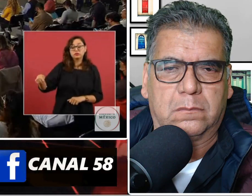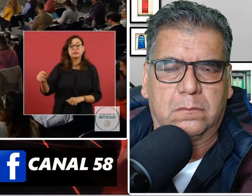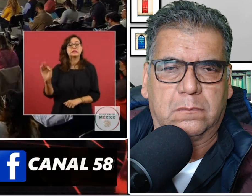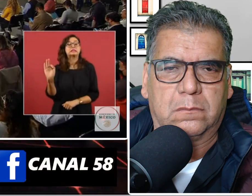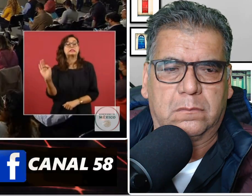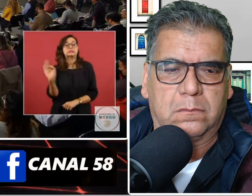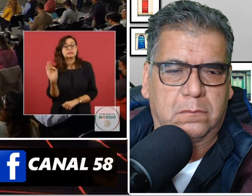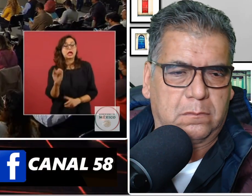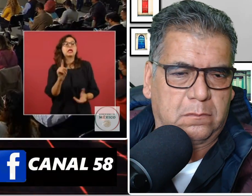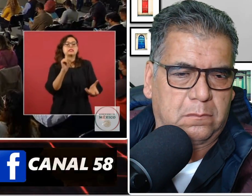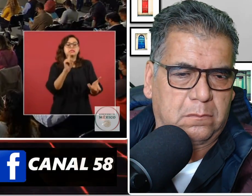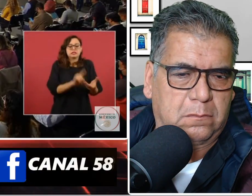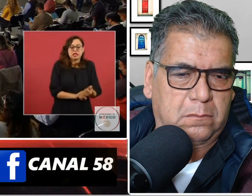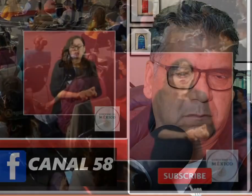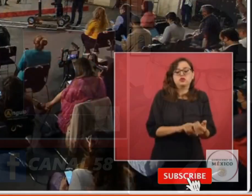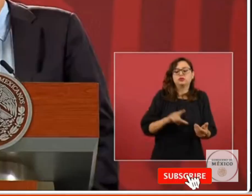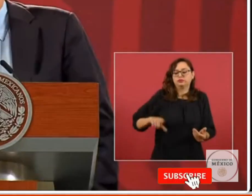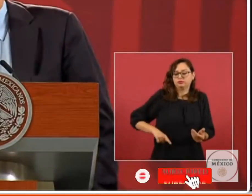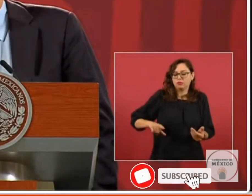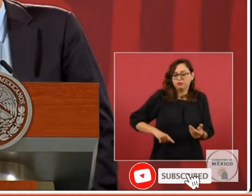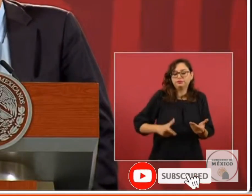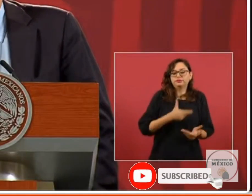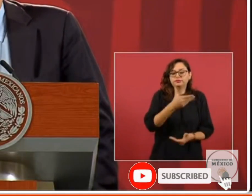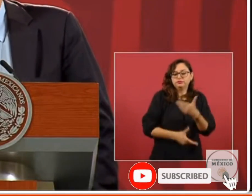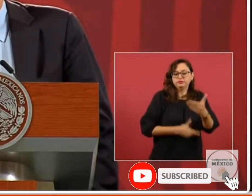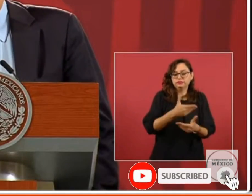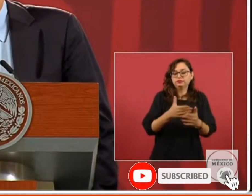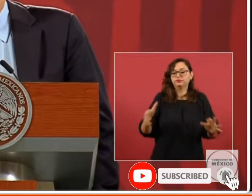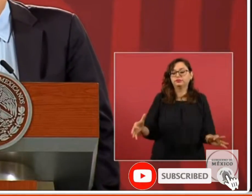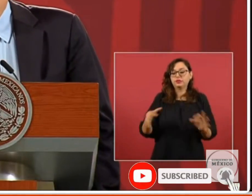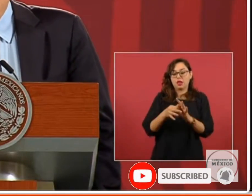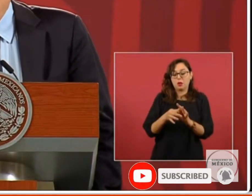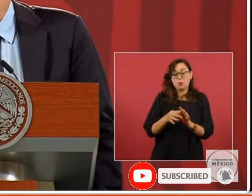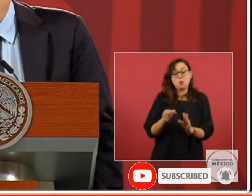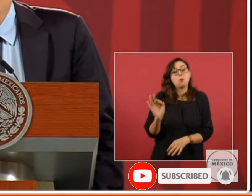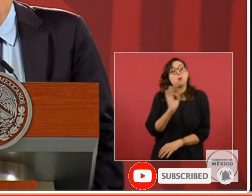haga ya en sede ministerial.